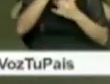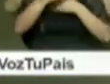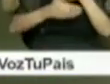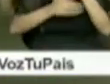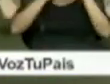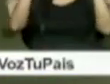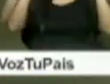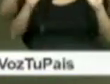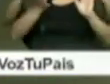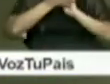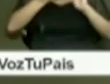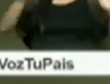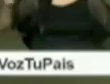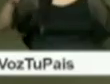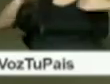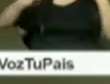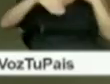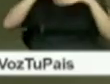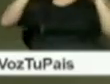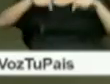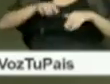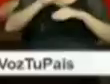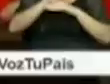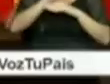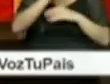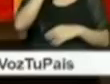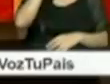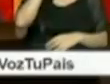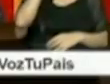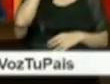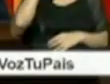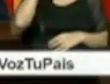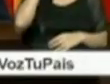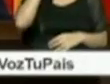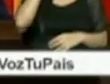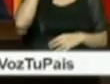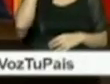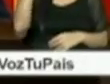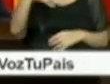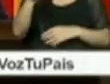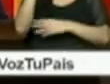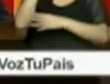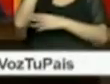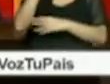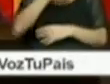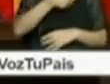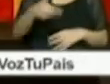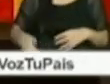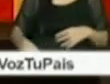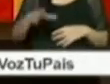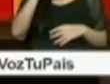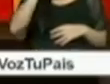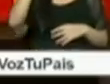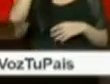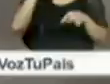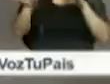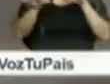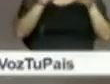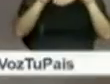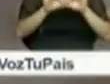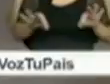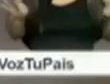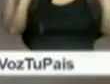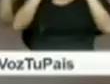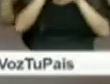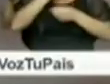matriz productiva de nuestro Ecuador. Durante su intervención, el primer mandatario Rafael Correa explicó la importancia de